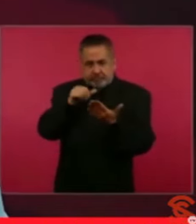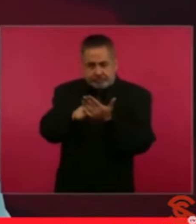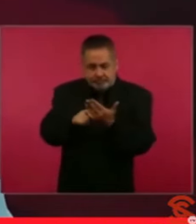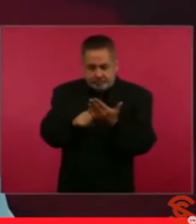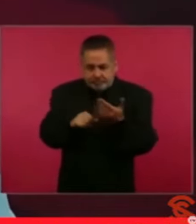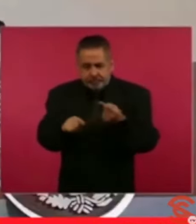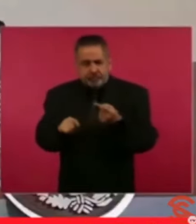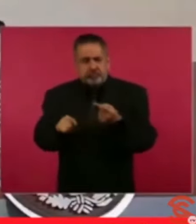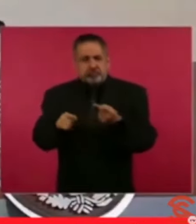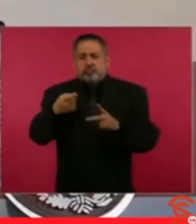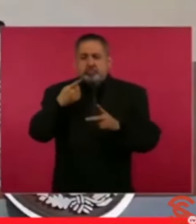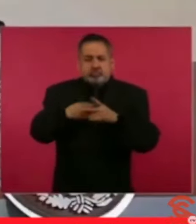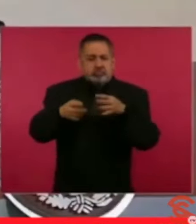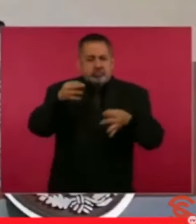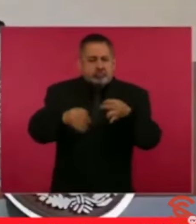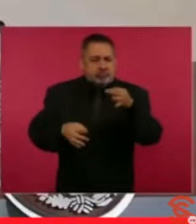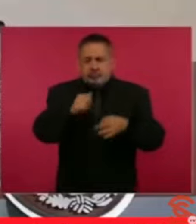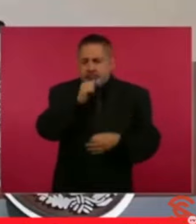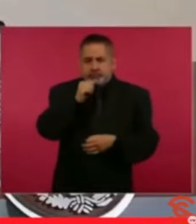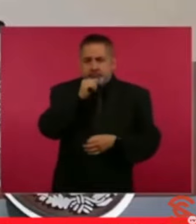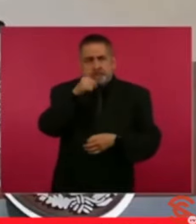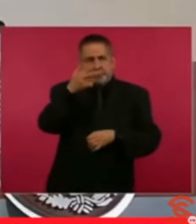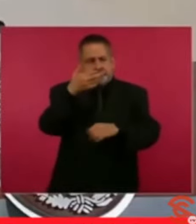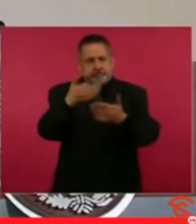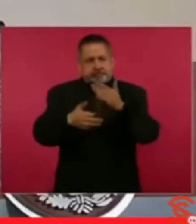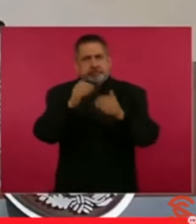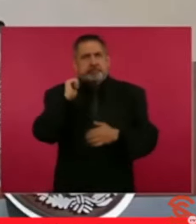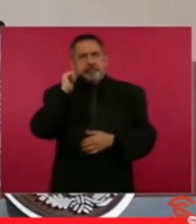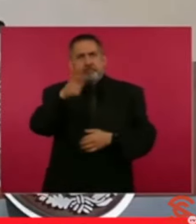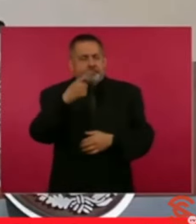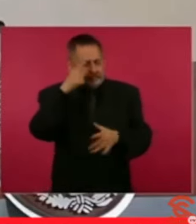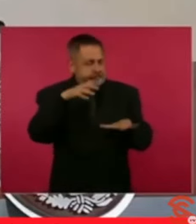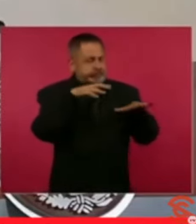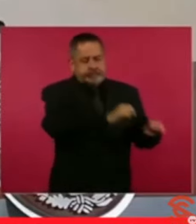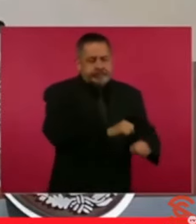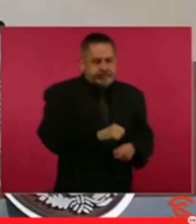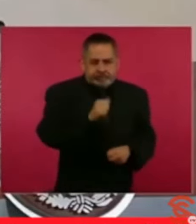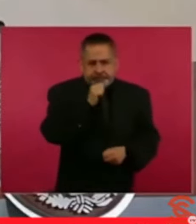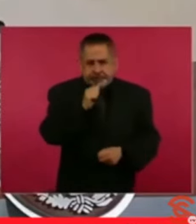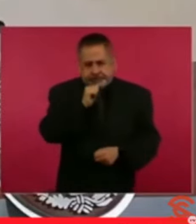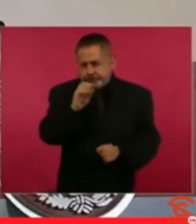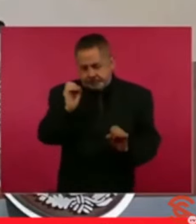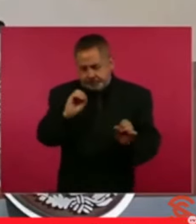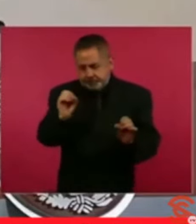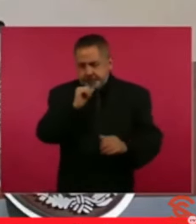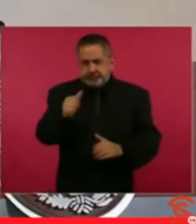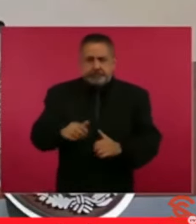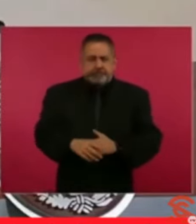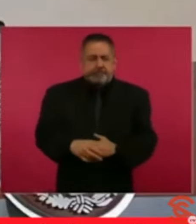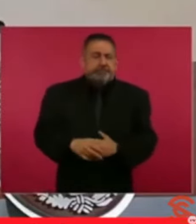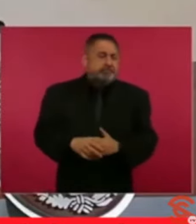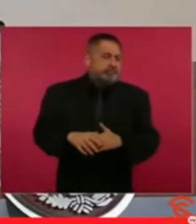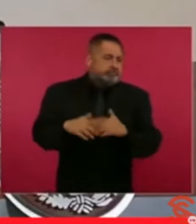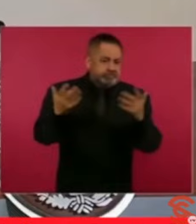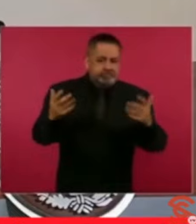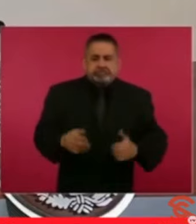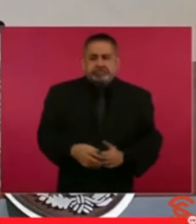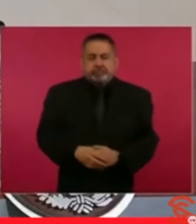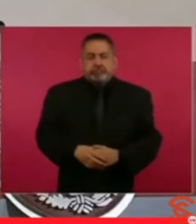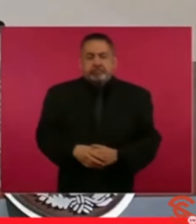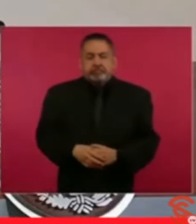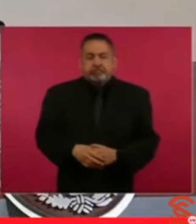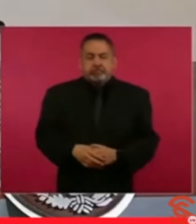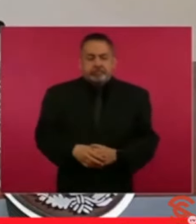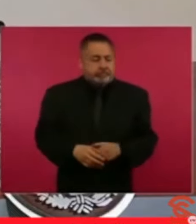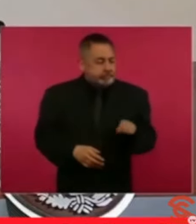algún proceso u orden pendiente en contra del detenido, por lo que